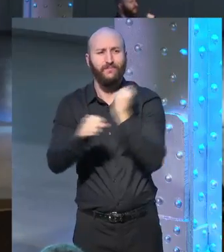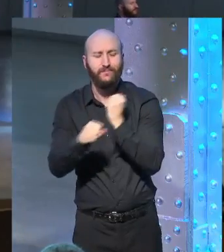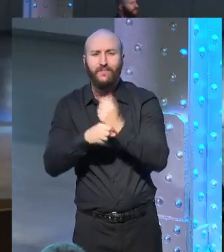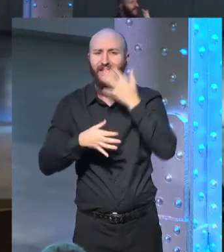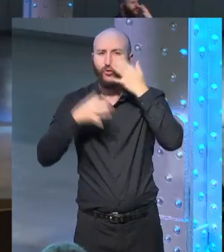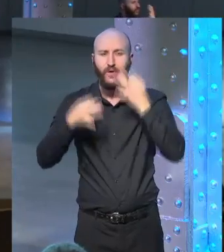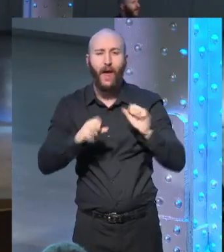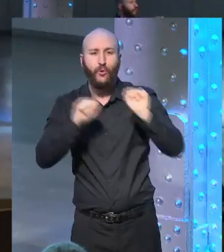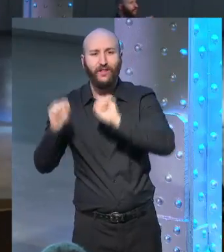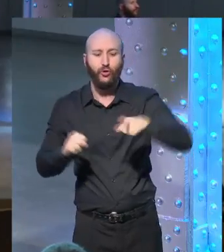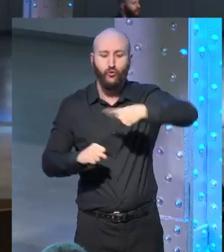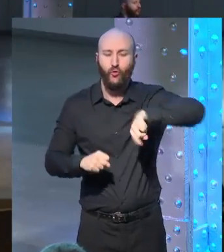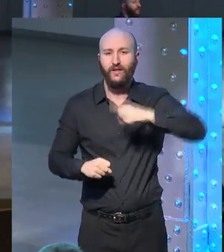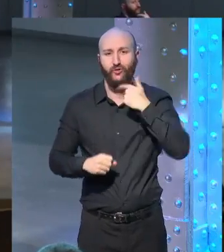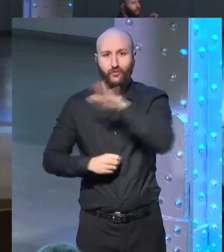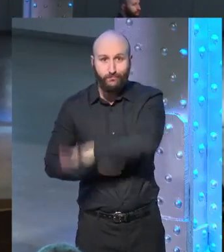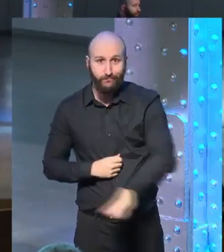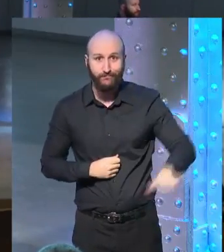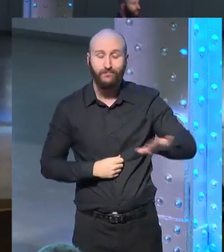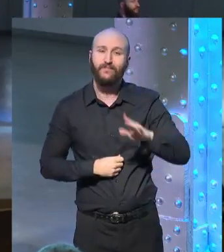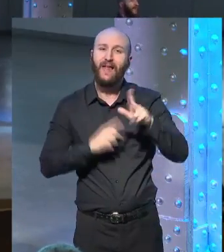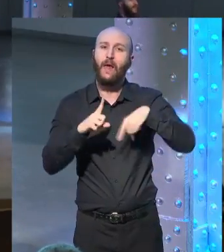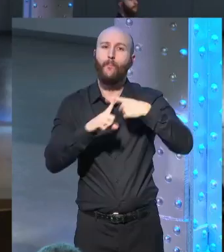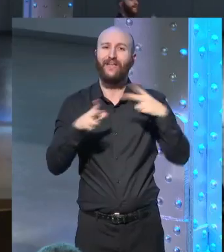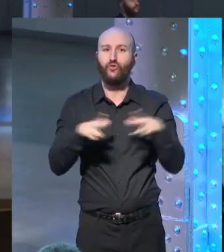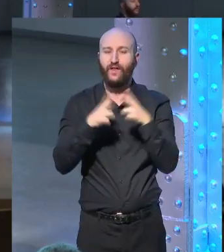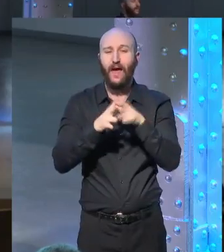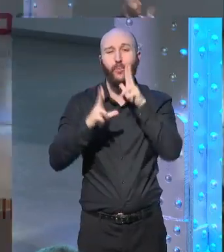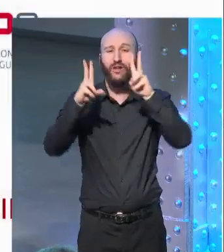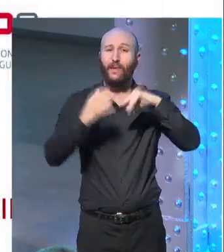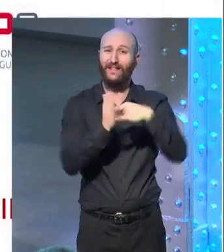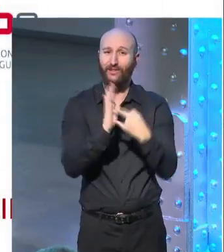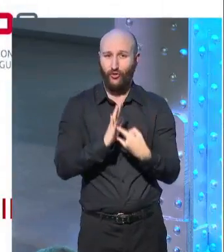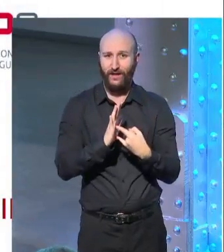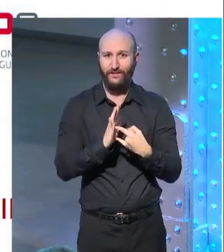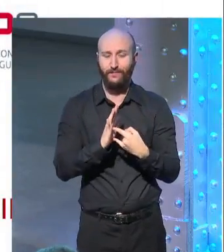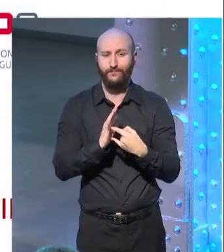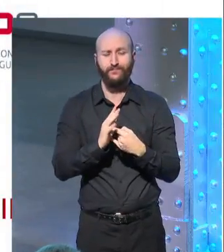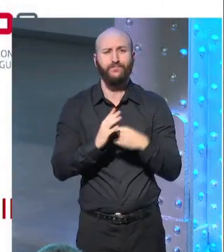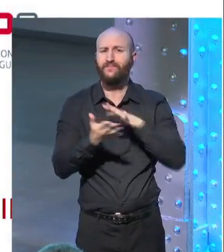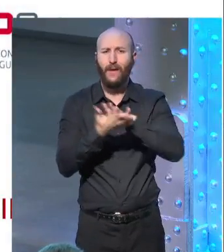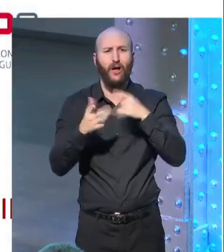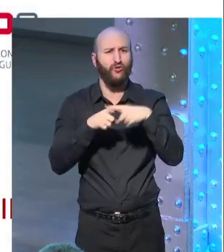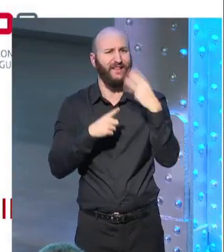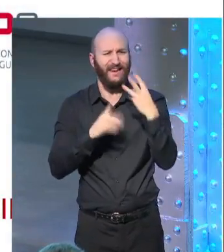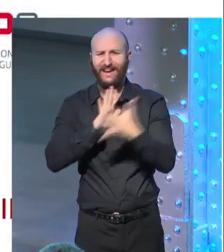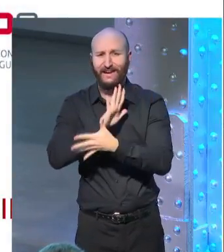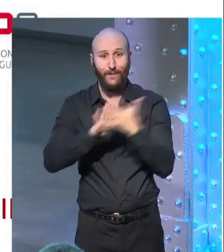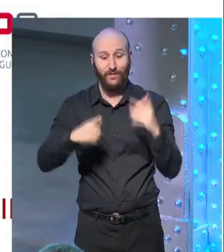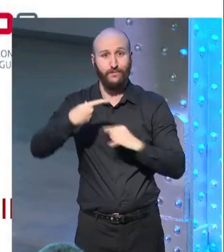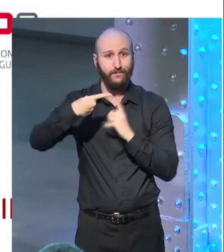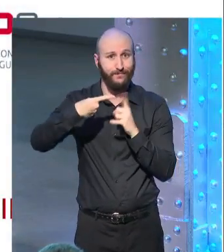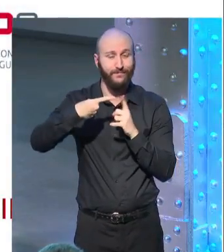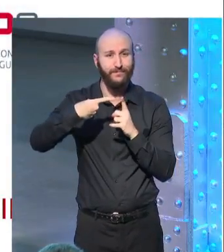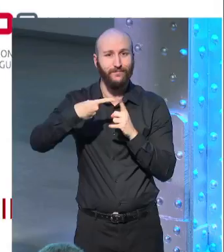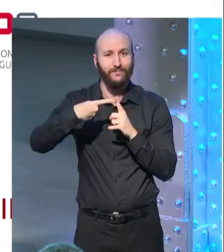y la protección de nuestros menores y nuestra sociedad en el uso de las tecnologías. Me gustaría contaros solo 3 cosas muy rápidas y la primera de ellas tiene